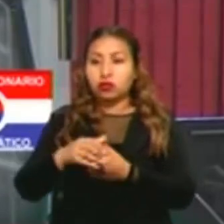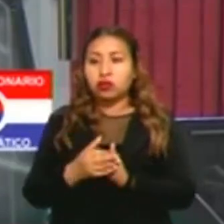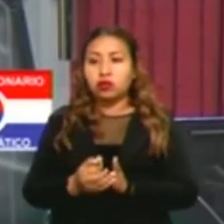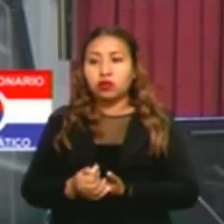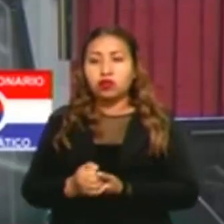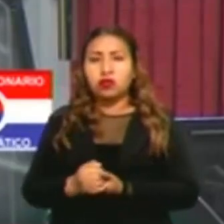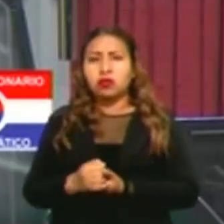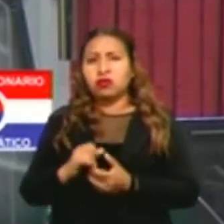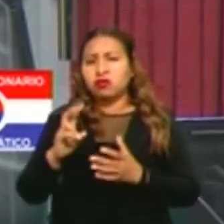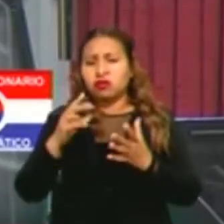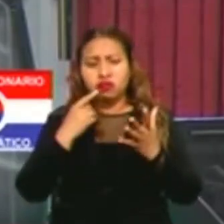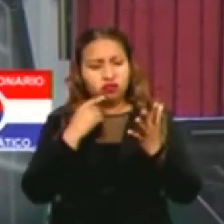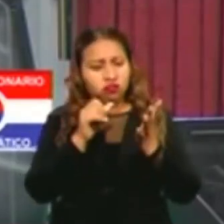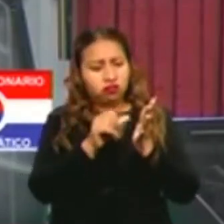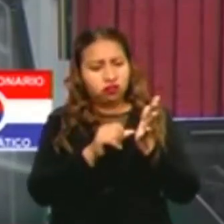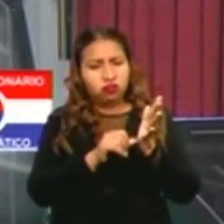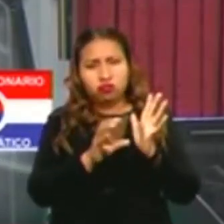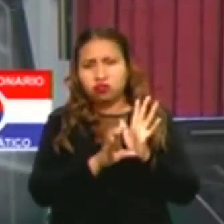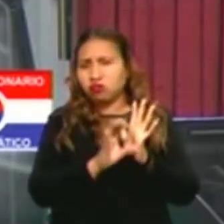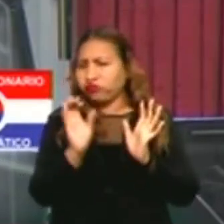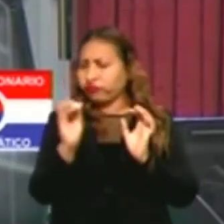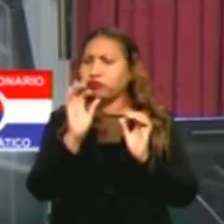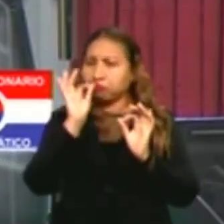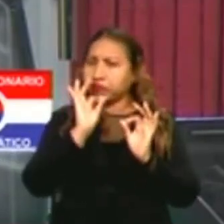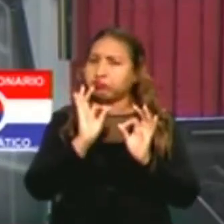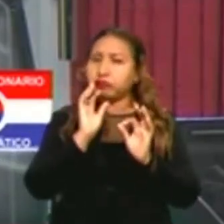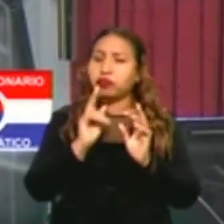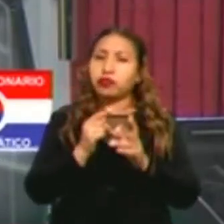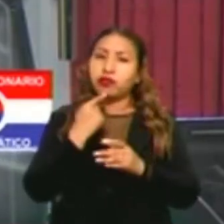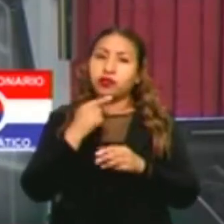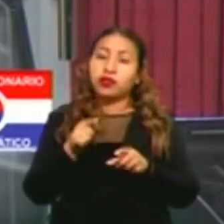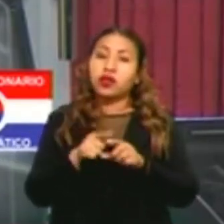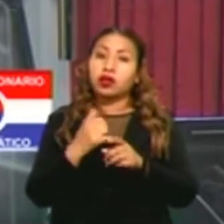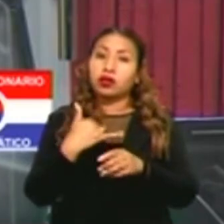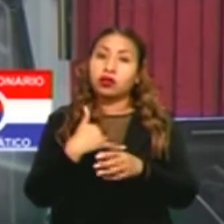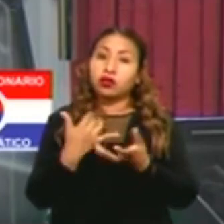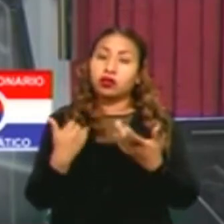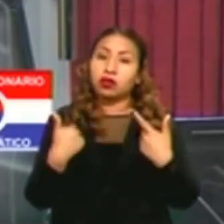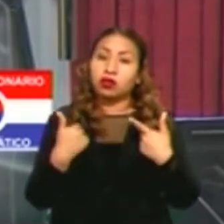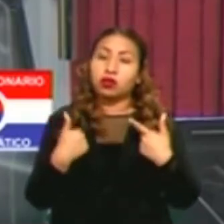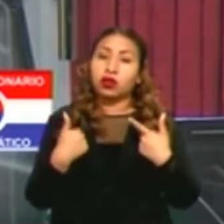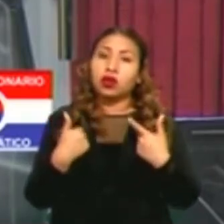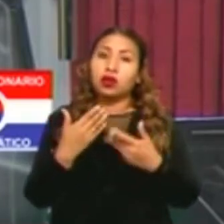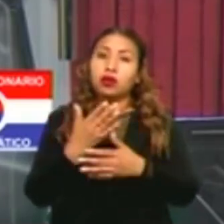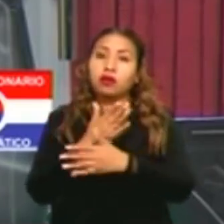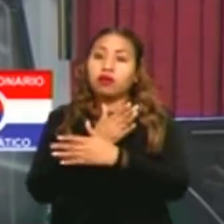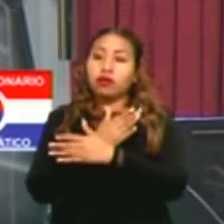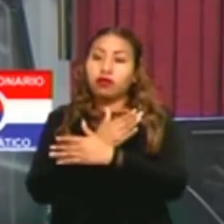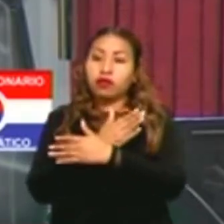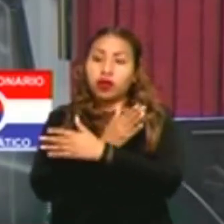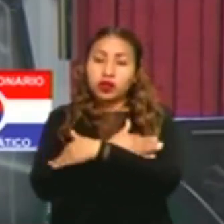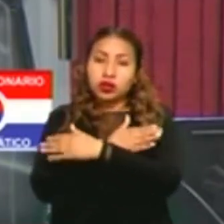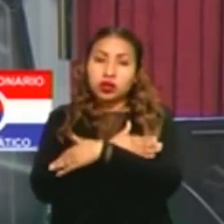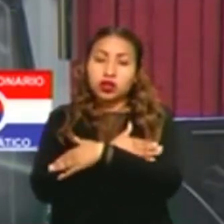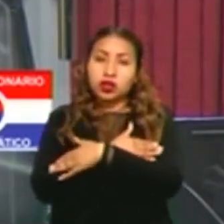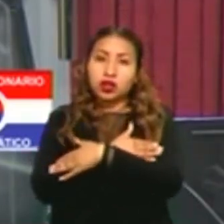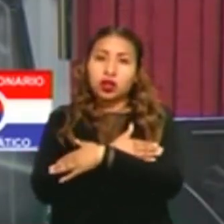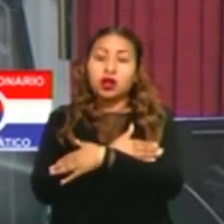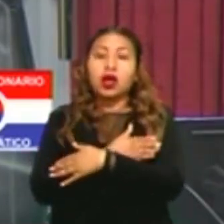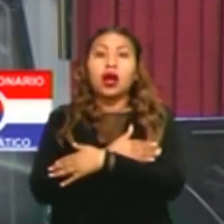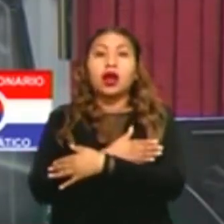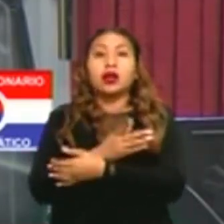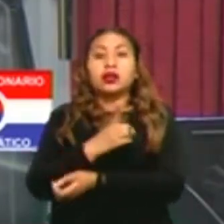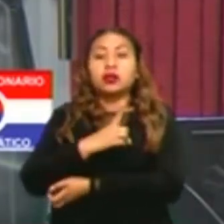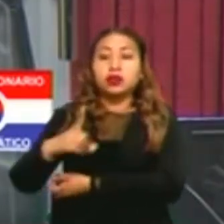ningún artículo de la Constitución Nacional y tengo que felicitar a la Comisión de Salud y a su proponente, Zenobia